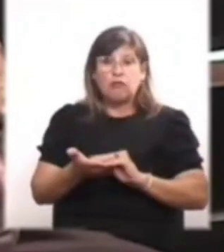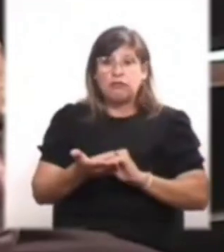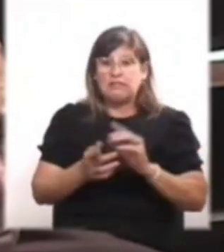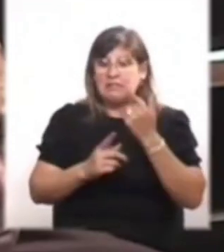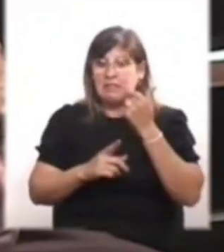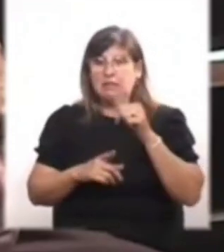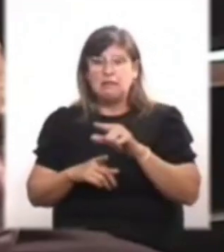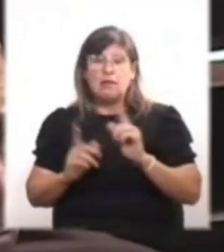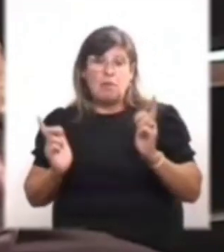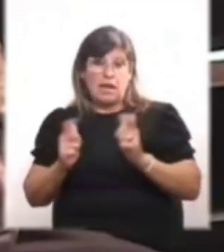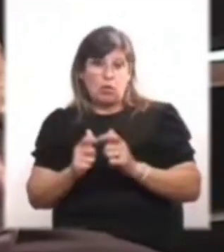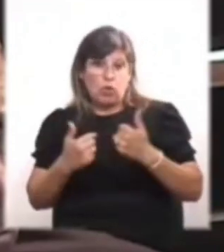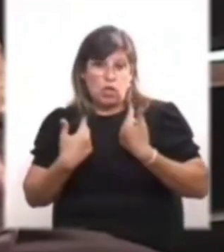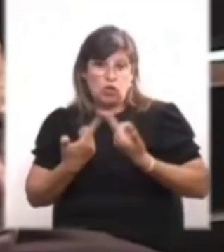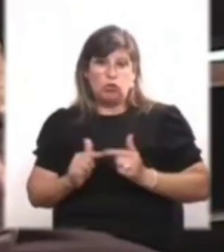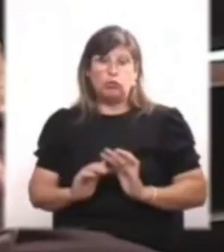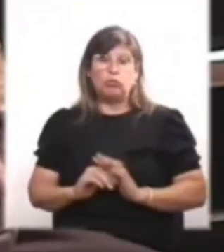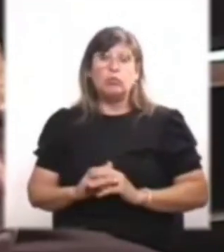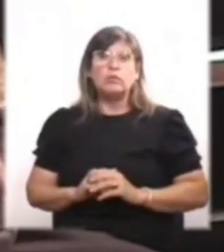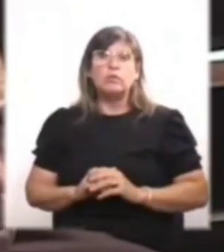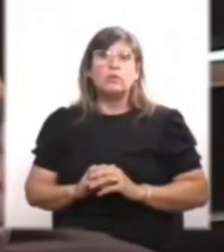sucediera.